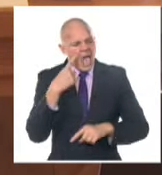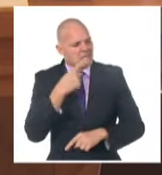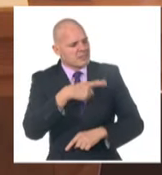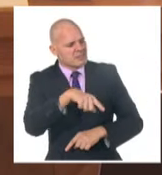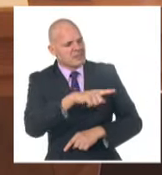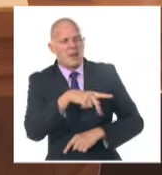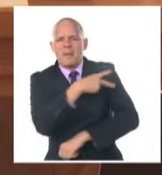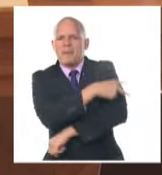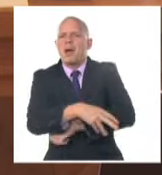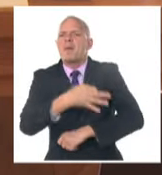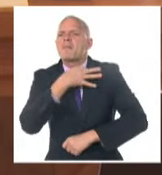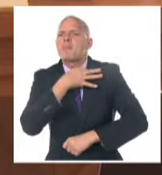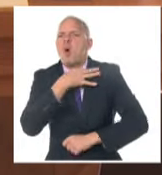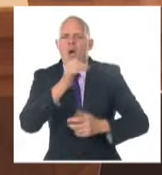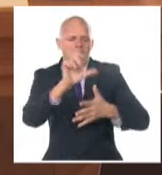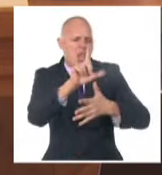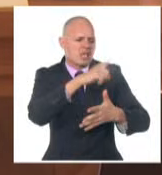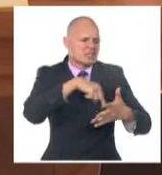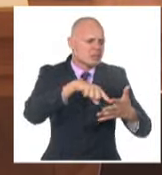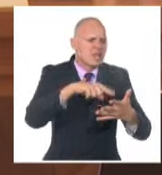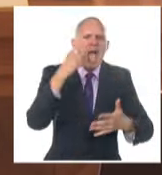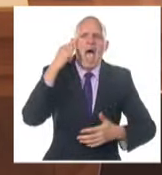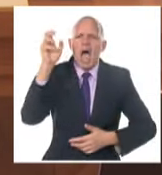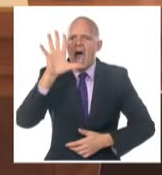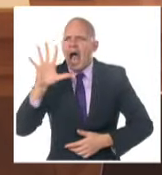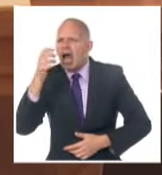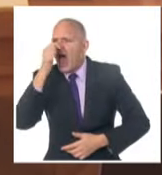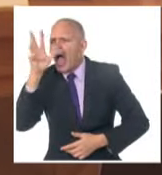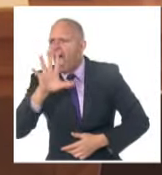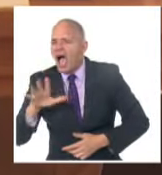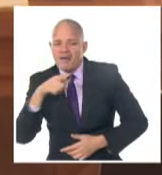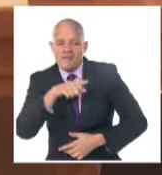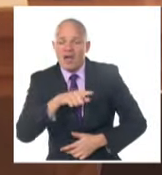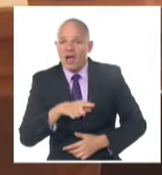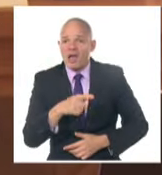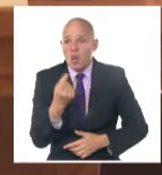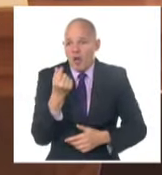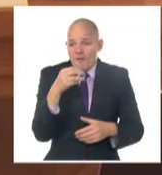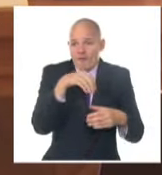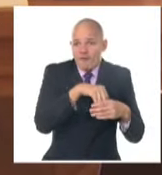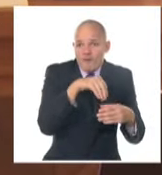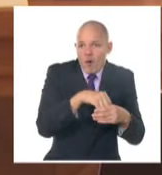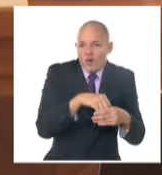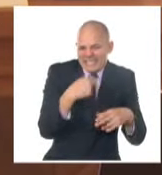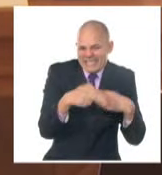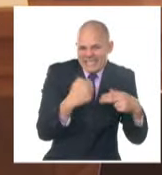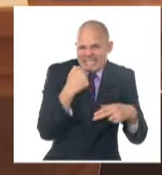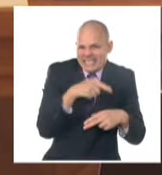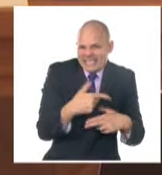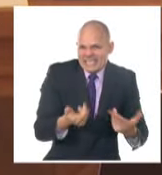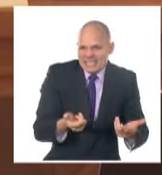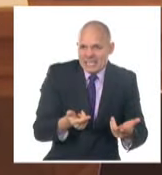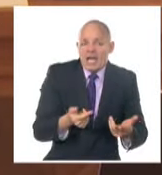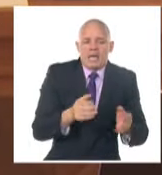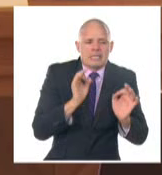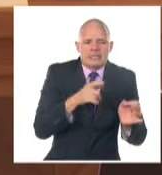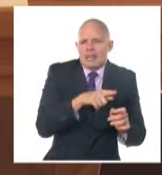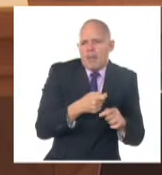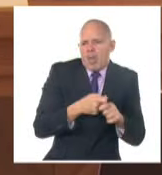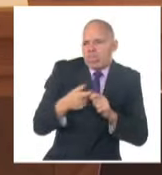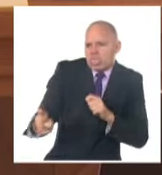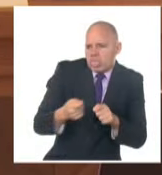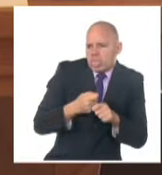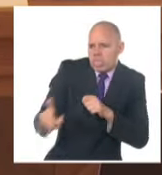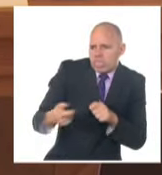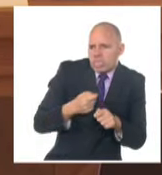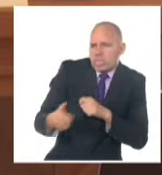hasta un 14% de sus ingresos en pagar intereses asociados a la deuda